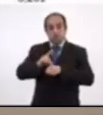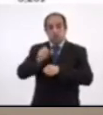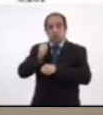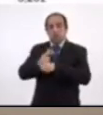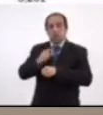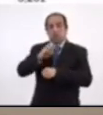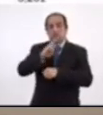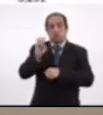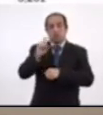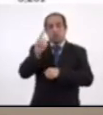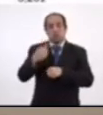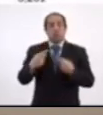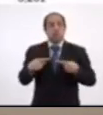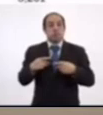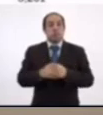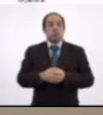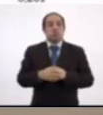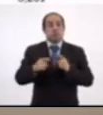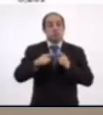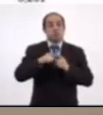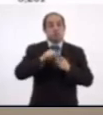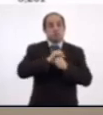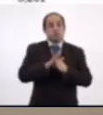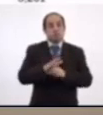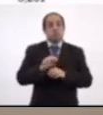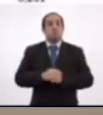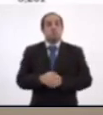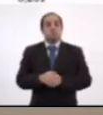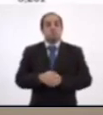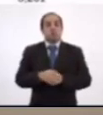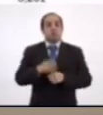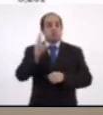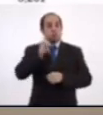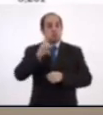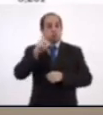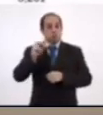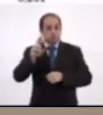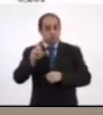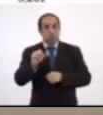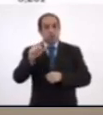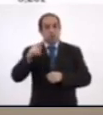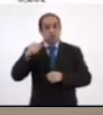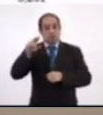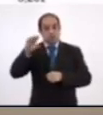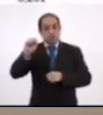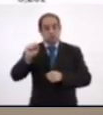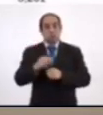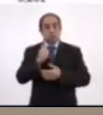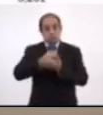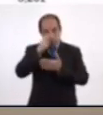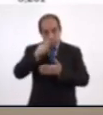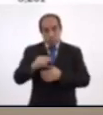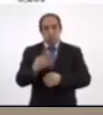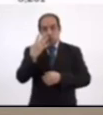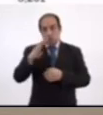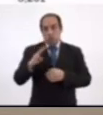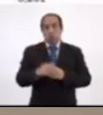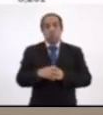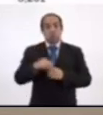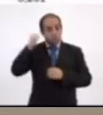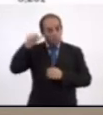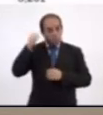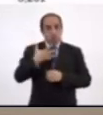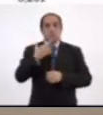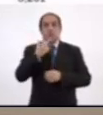personas con COVID positivo en pruebas PCR y antígenos en la Ciudad de México y pueden ver que desde el 4 de abril tenemos mejorías